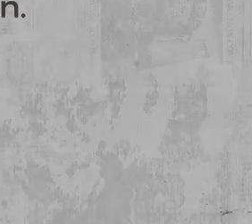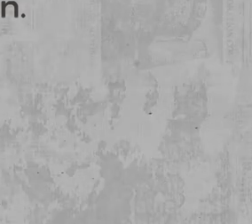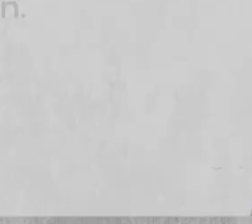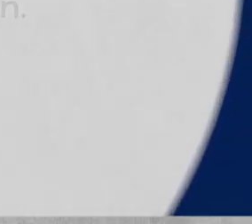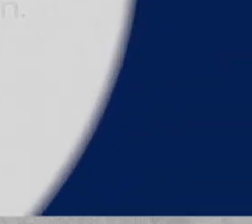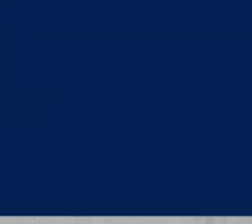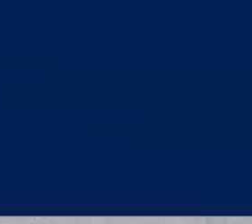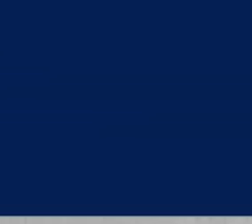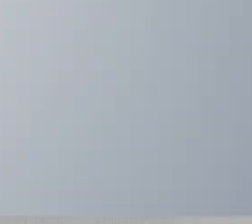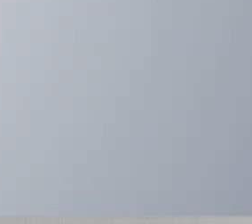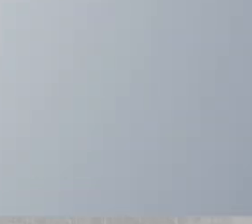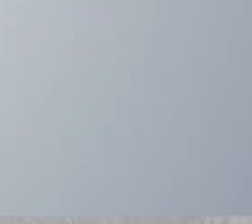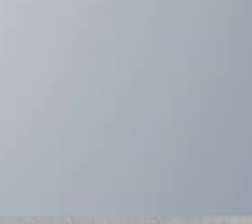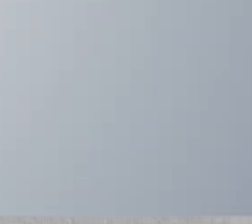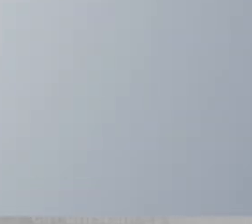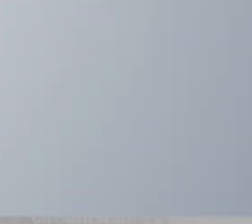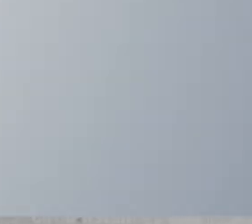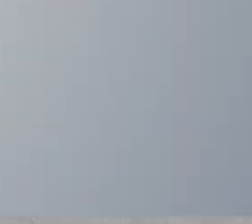sí